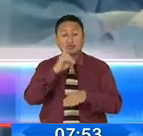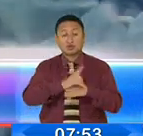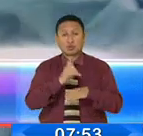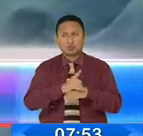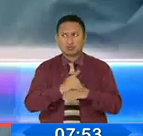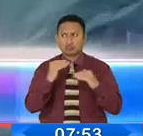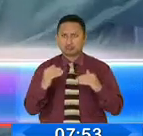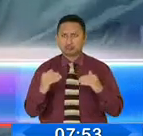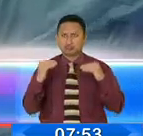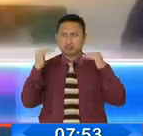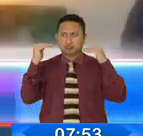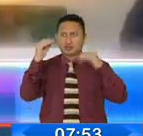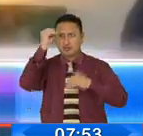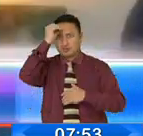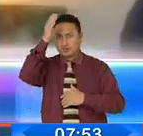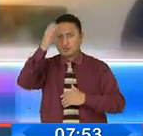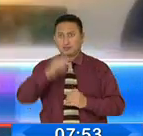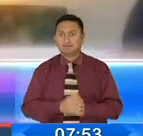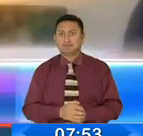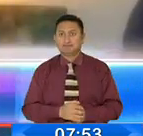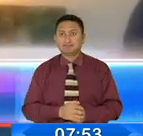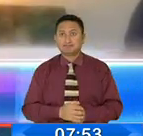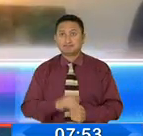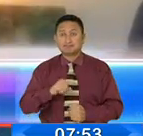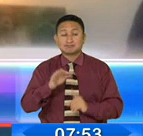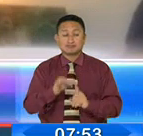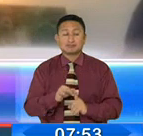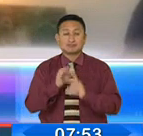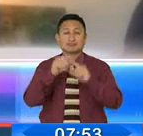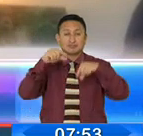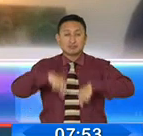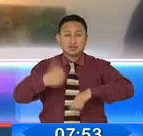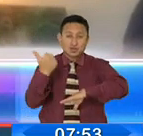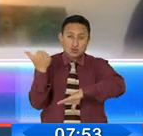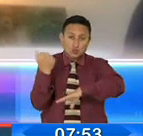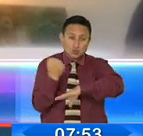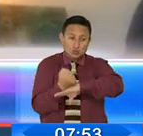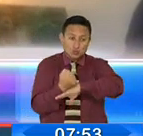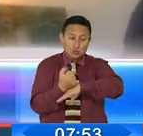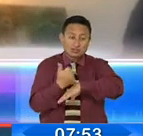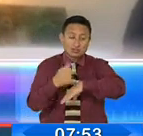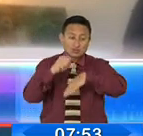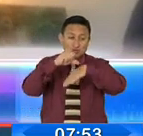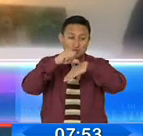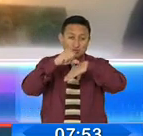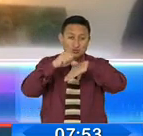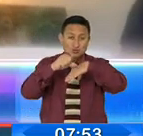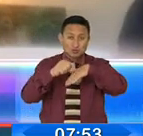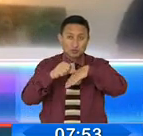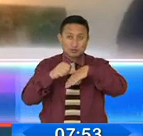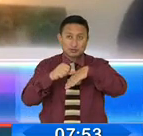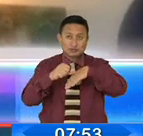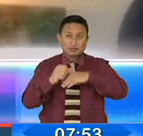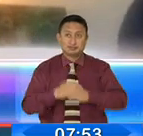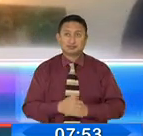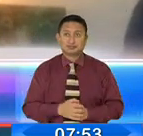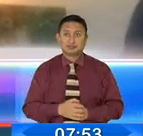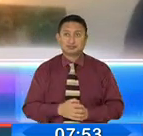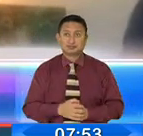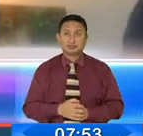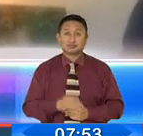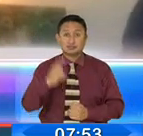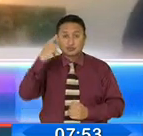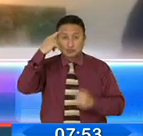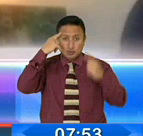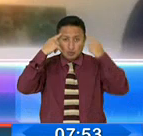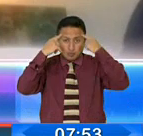altamente calificados. Requiere muchos especialistas, anestesiólogos, cirujanos, de